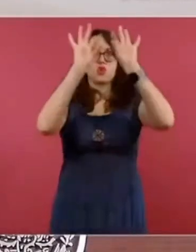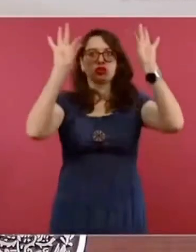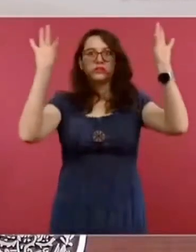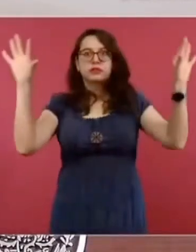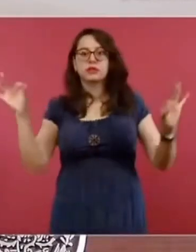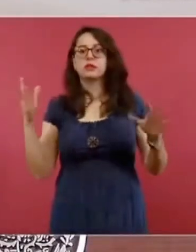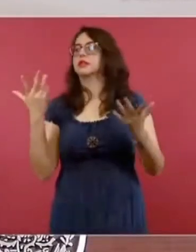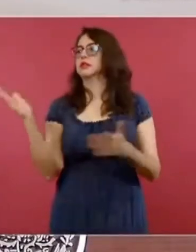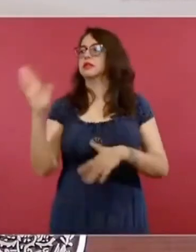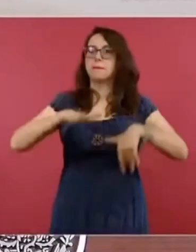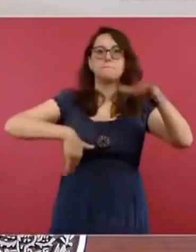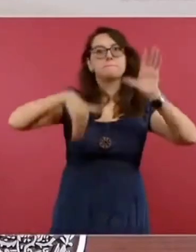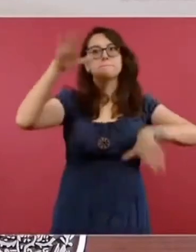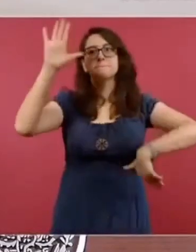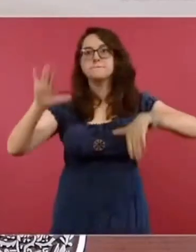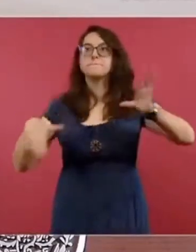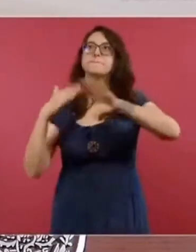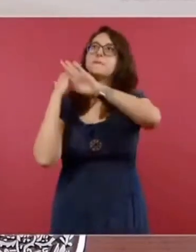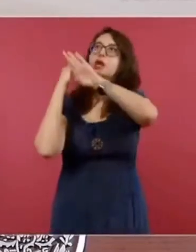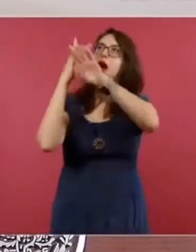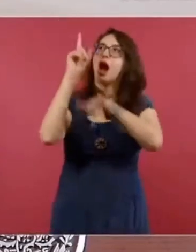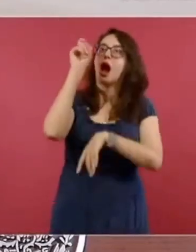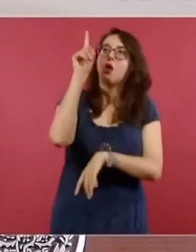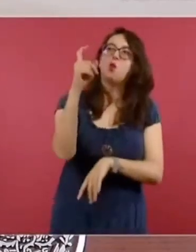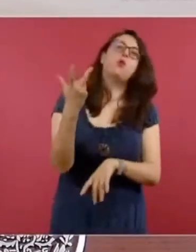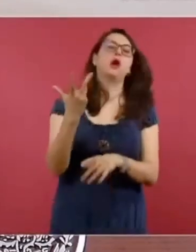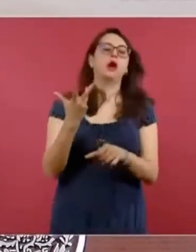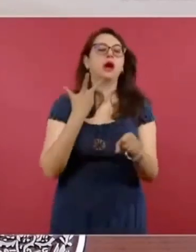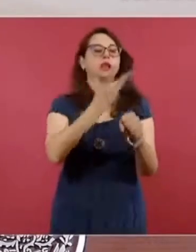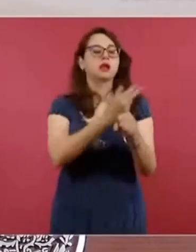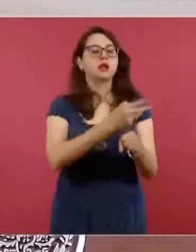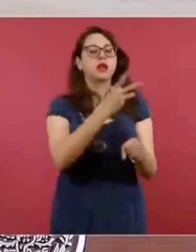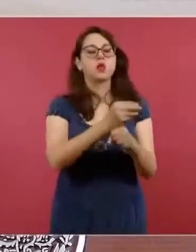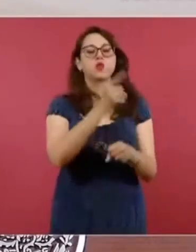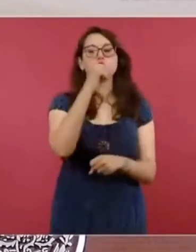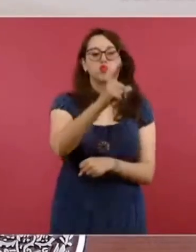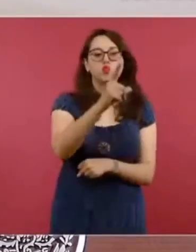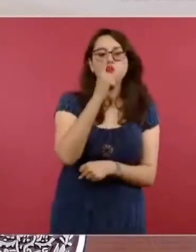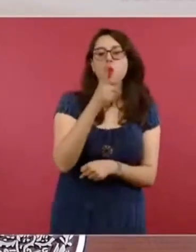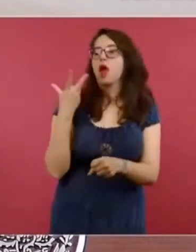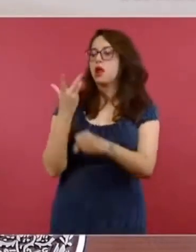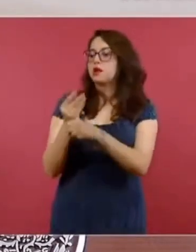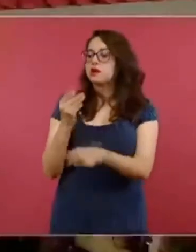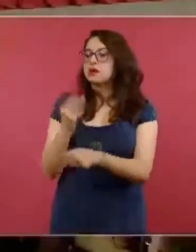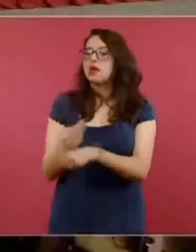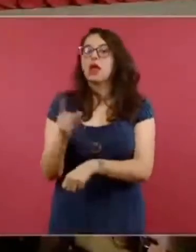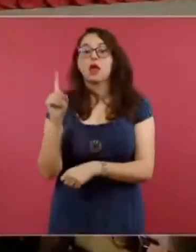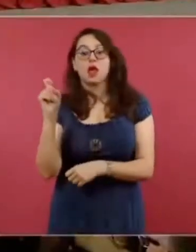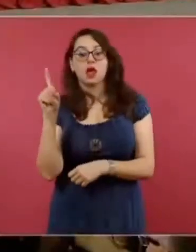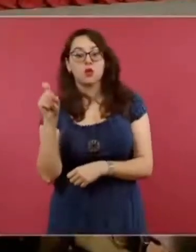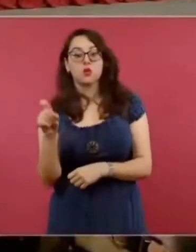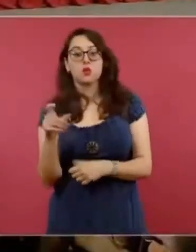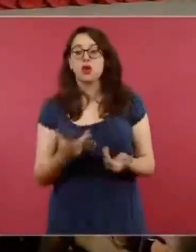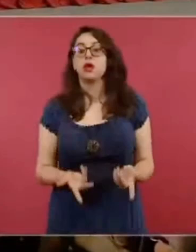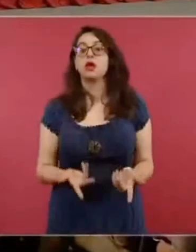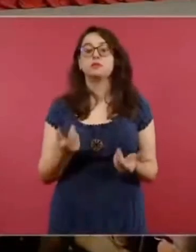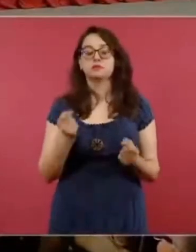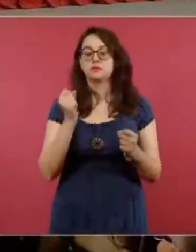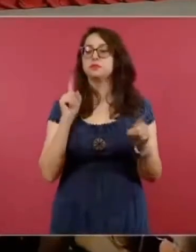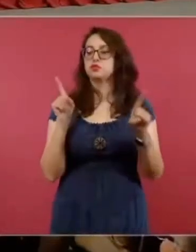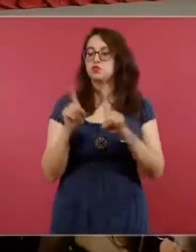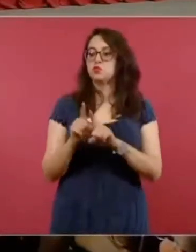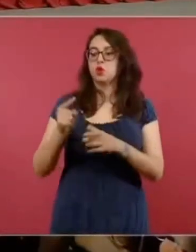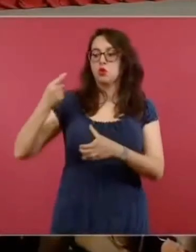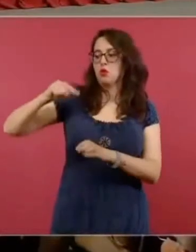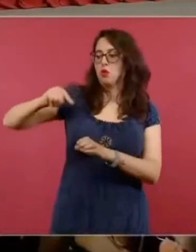pintura, impermeabilizante, instalación eléctrica, instalación hidráulica, en algunos casos hasta pozos para que los centros de salud puedan tener